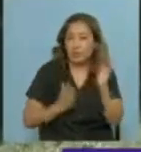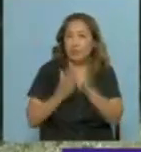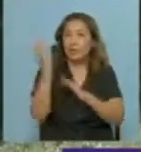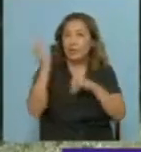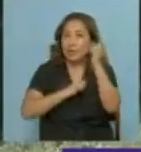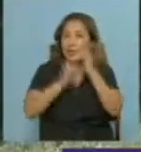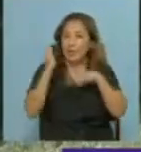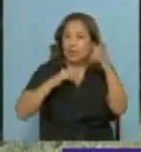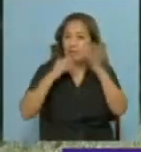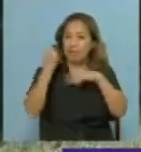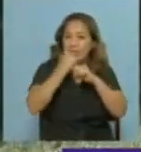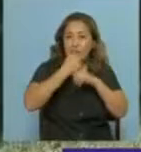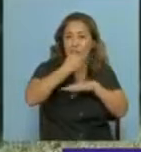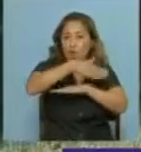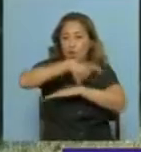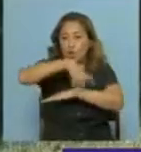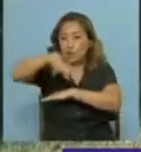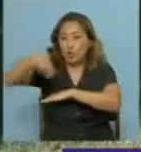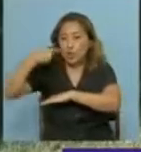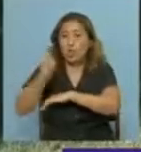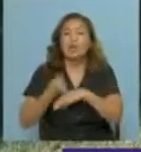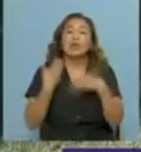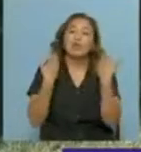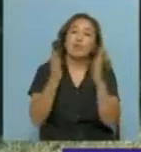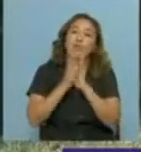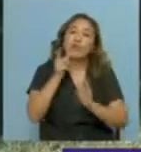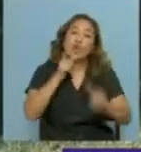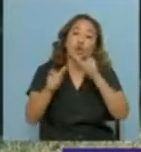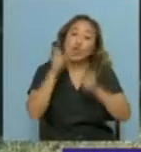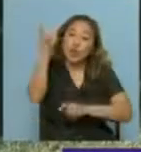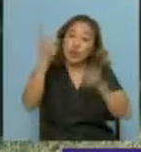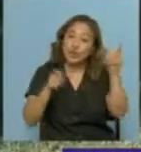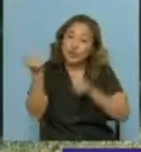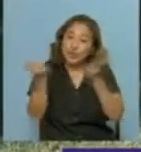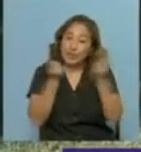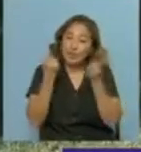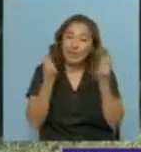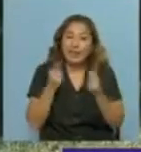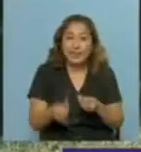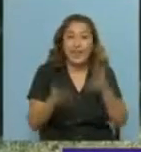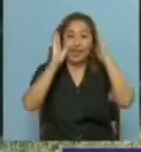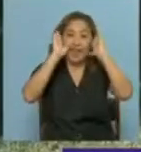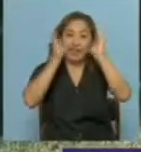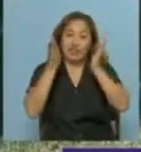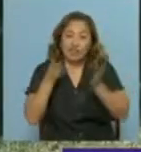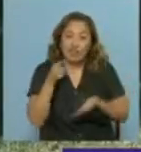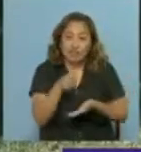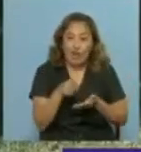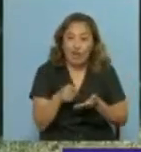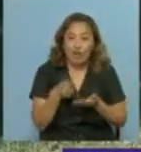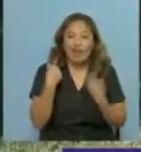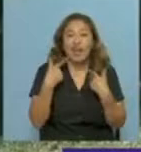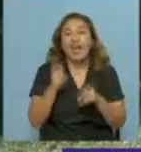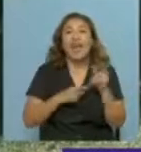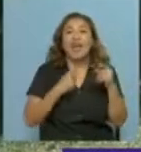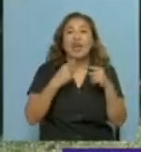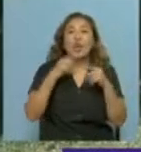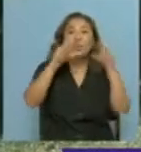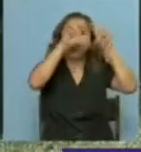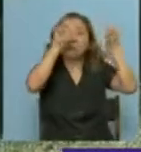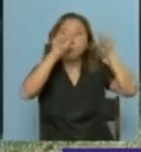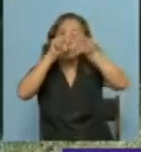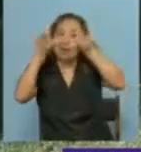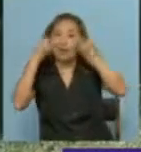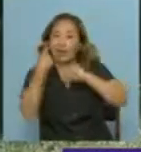esta obra, y es por eso que se recomienda a los automovilistas prestar mucha atención a las